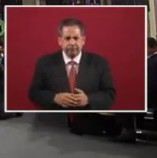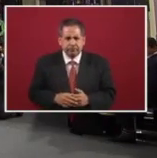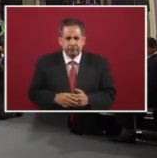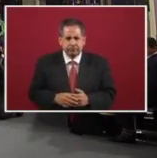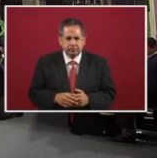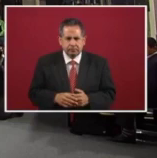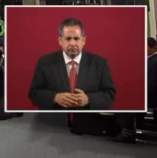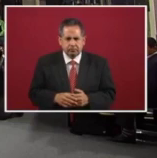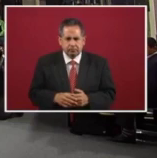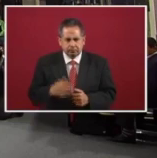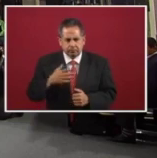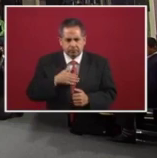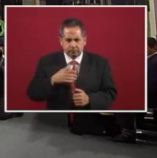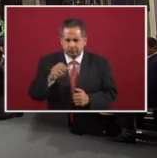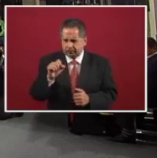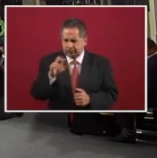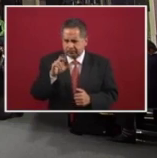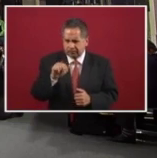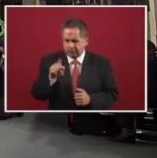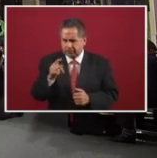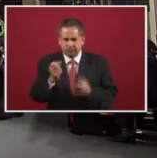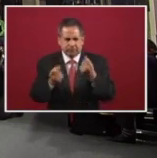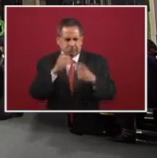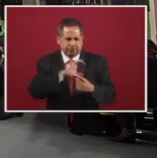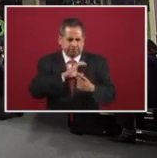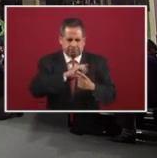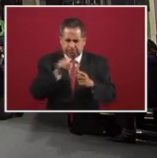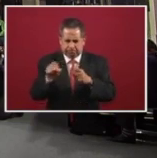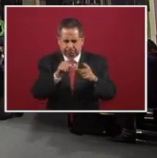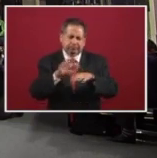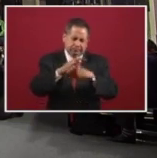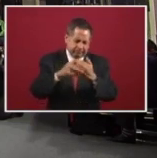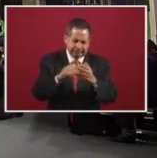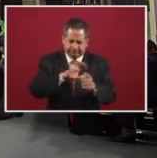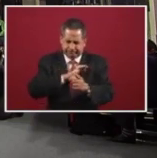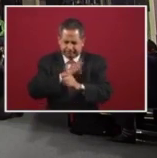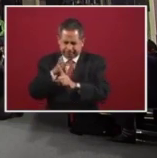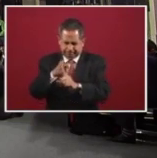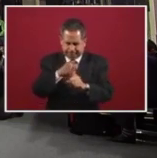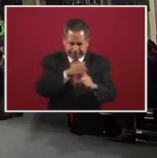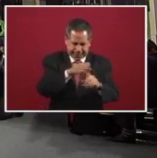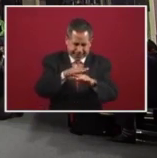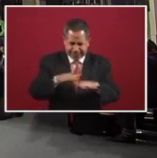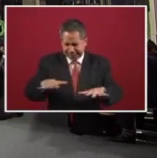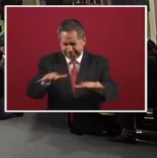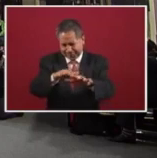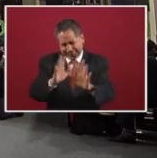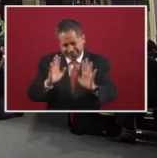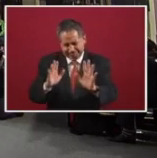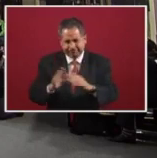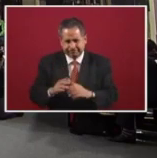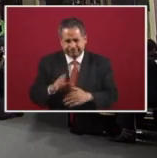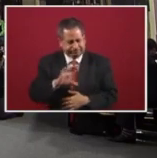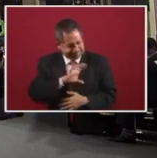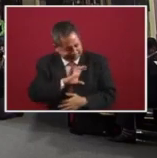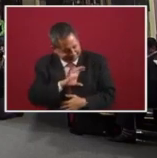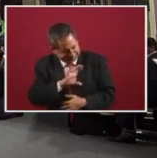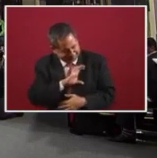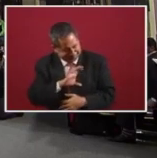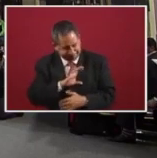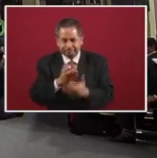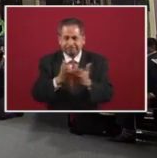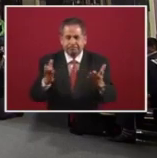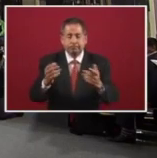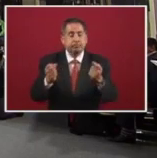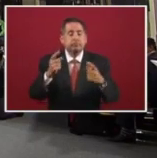Le tengo mucha consideración a Sara y a otros compañeros, a todos, pues. Todos. Ay, cariño.